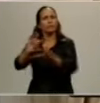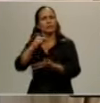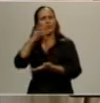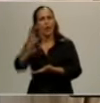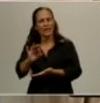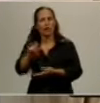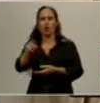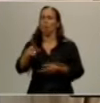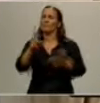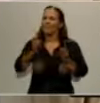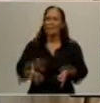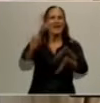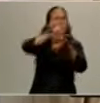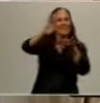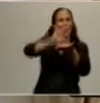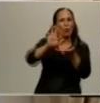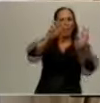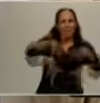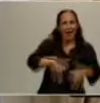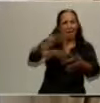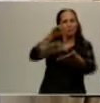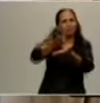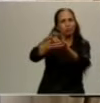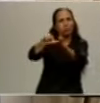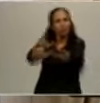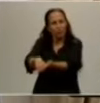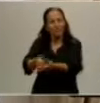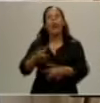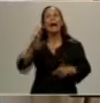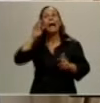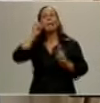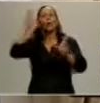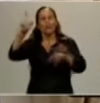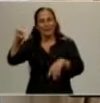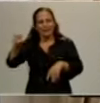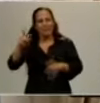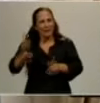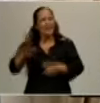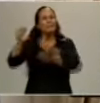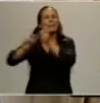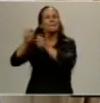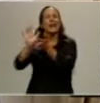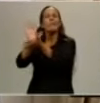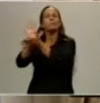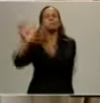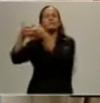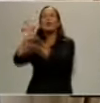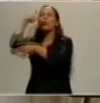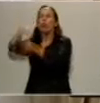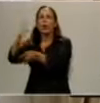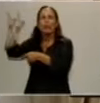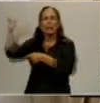la reestructuración de la deuda argentina. Me olvidaba, otra de las acusaciones eran de las empresas de los fondos Whistler Nevada.